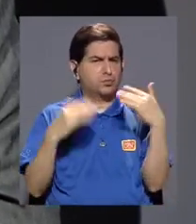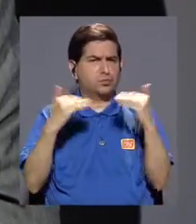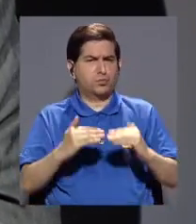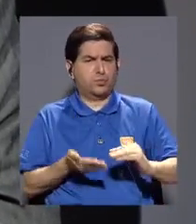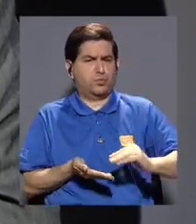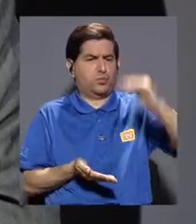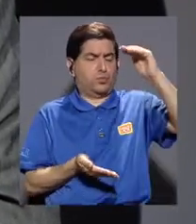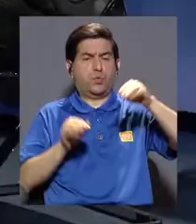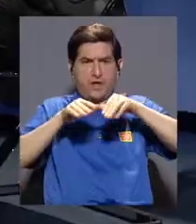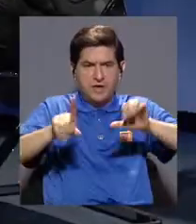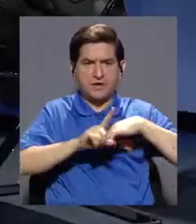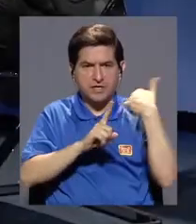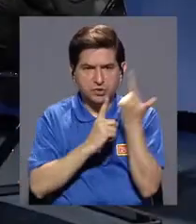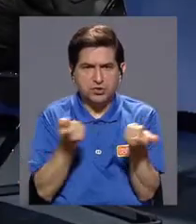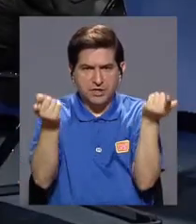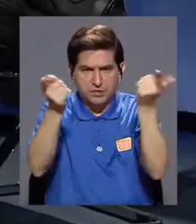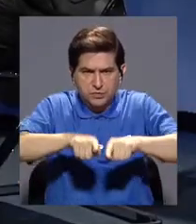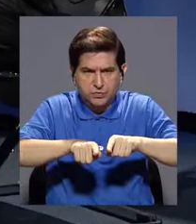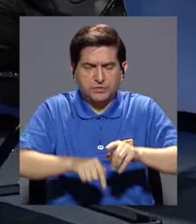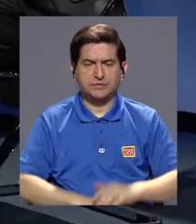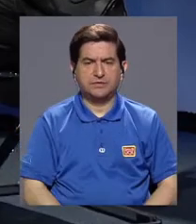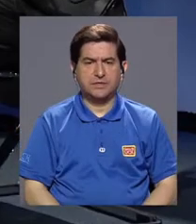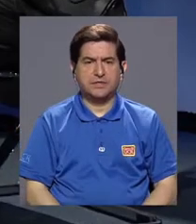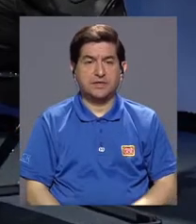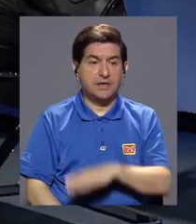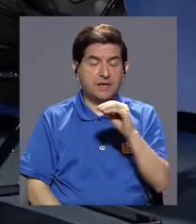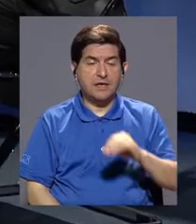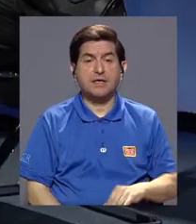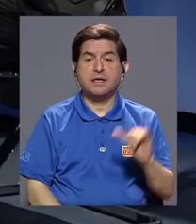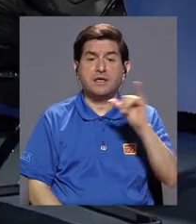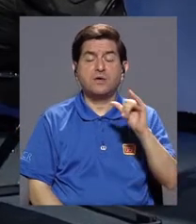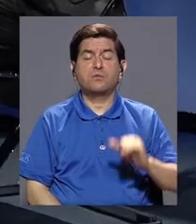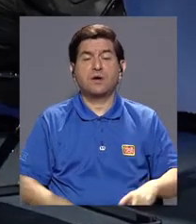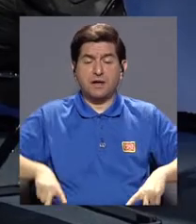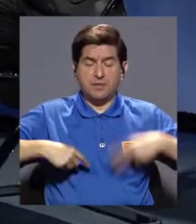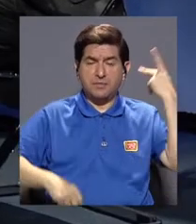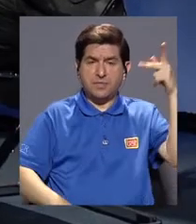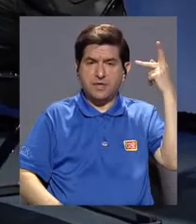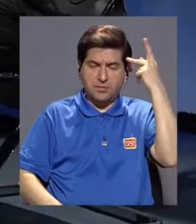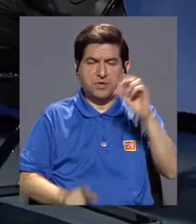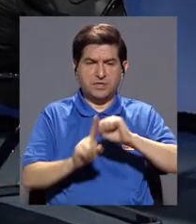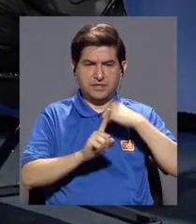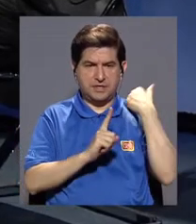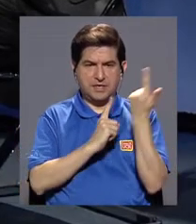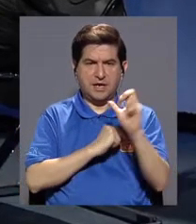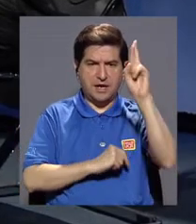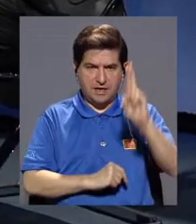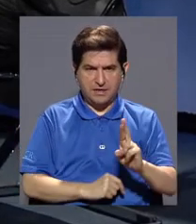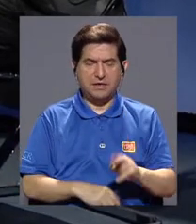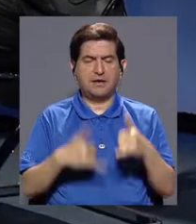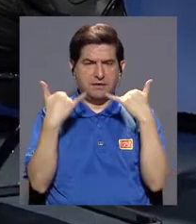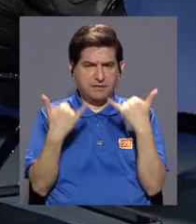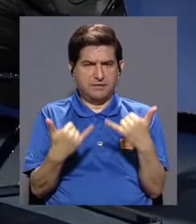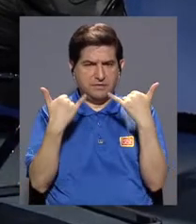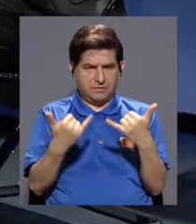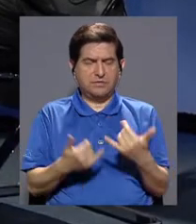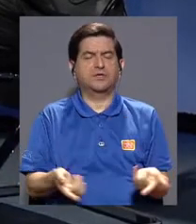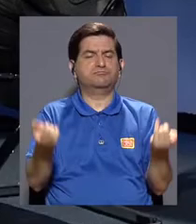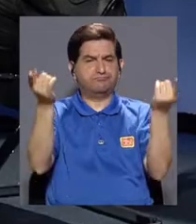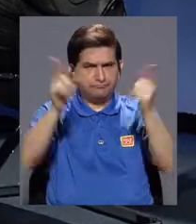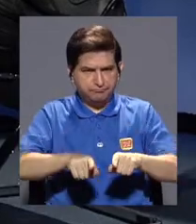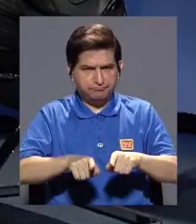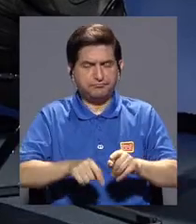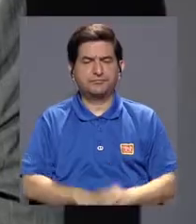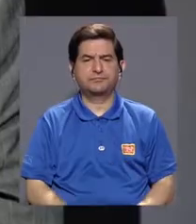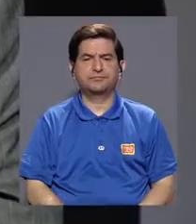en las redes sociales. Y es enorme en la vida política y en la vida social costarricense en este momento. De manera